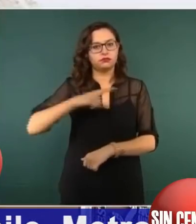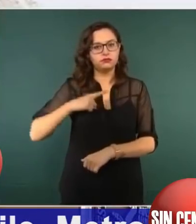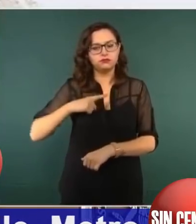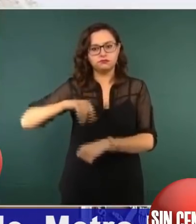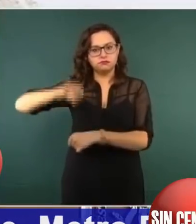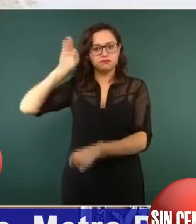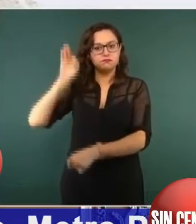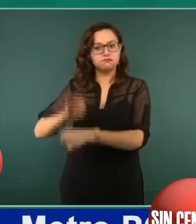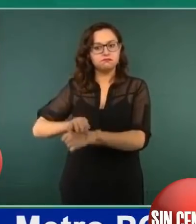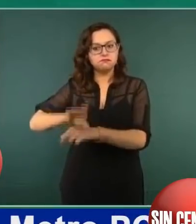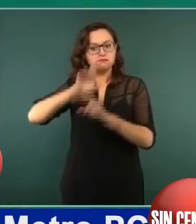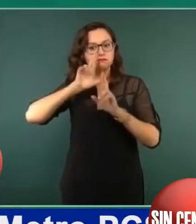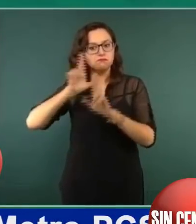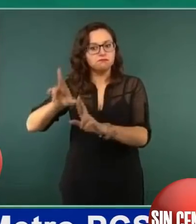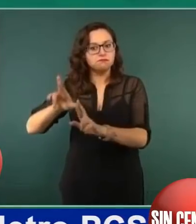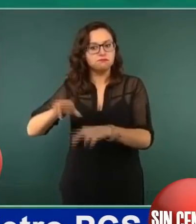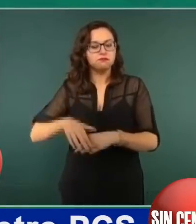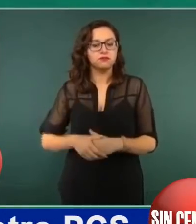¿Qué pasó?